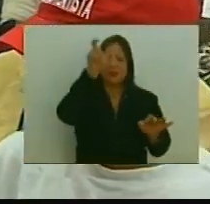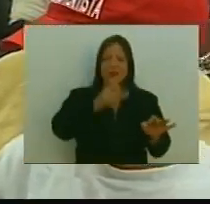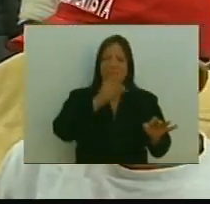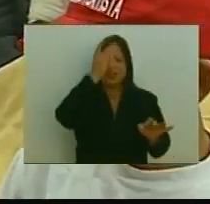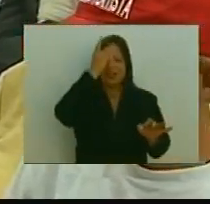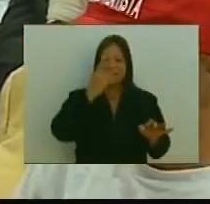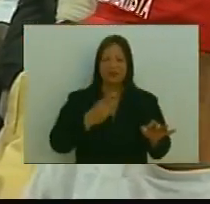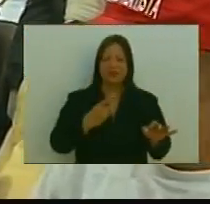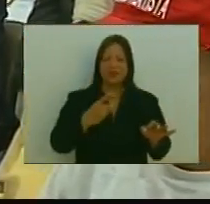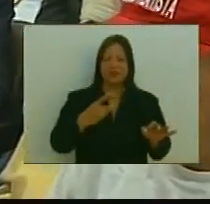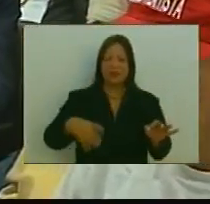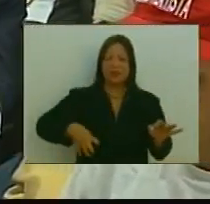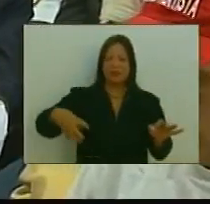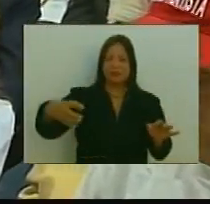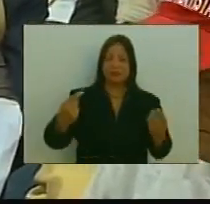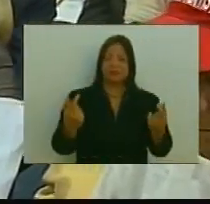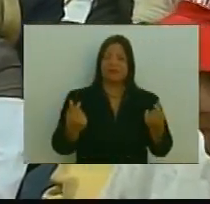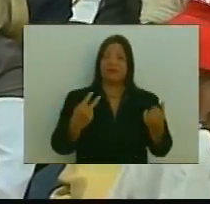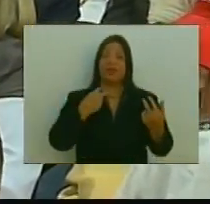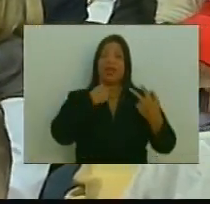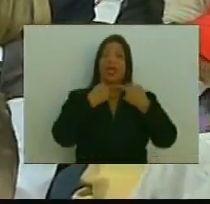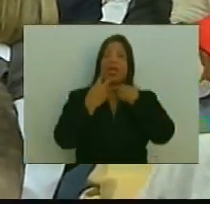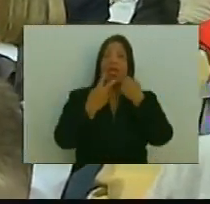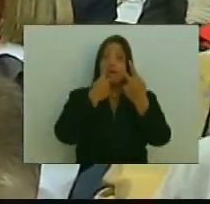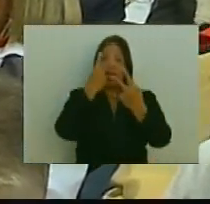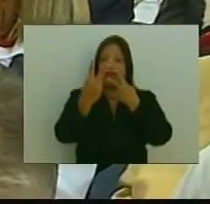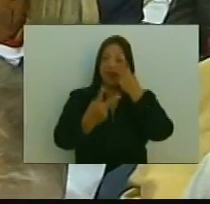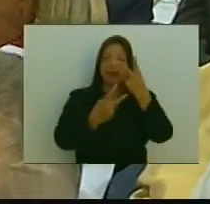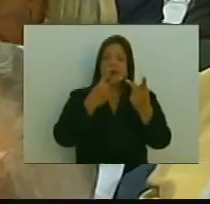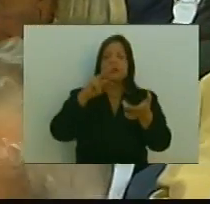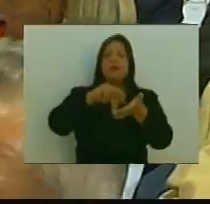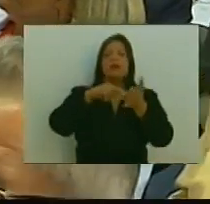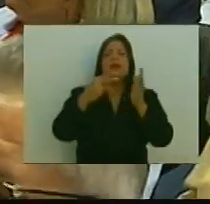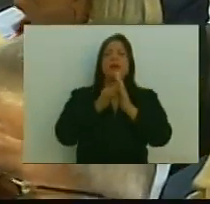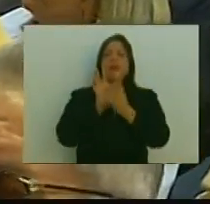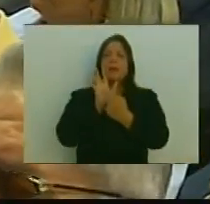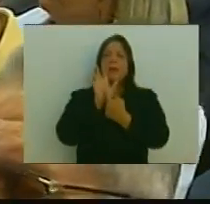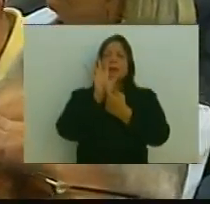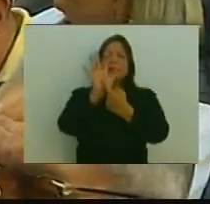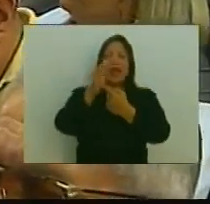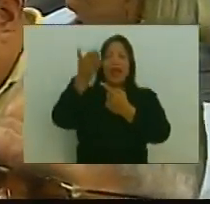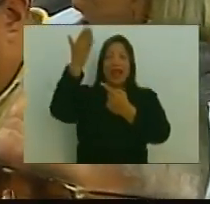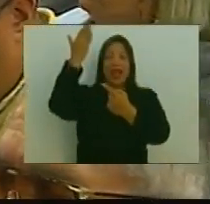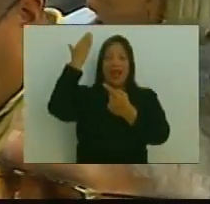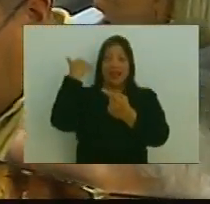esta. Debo decir que ese mensaje que se